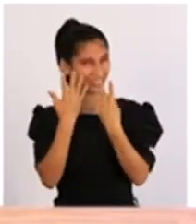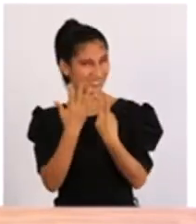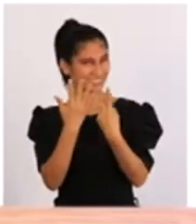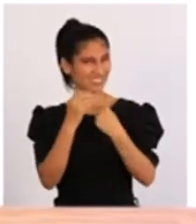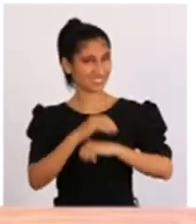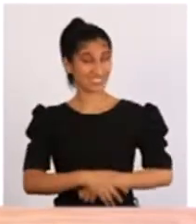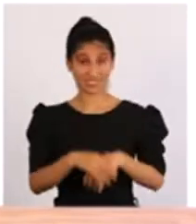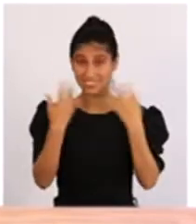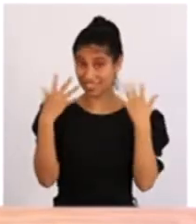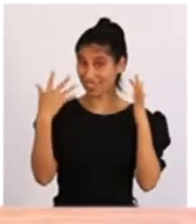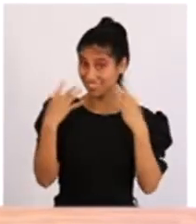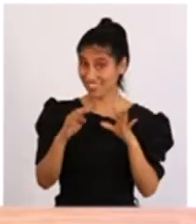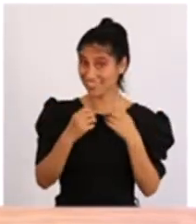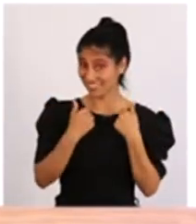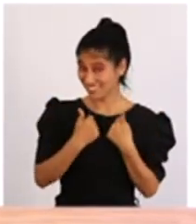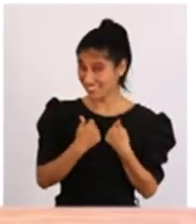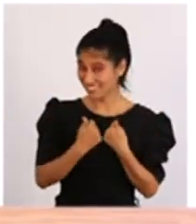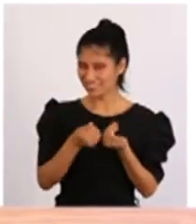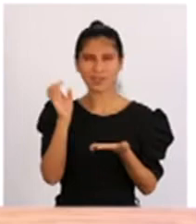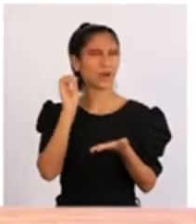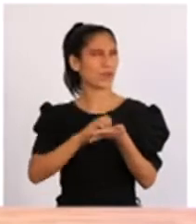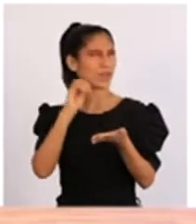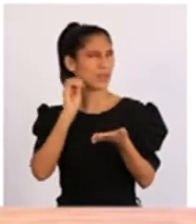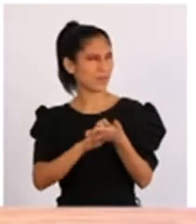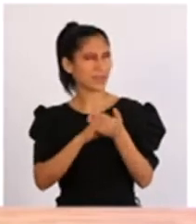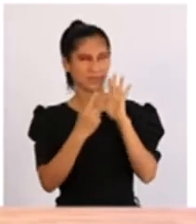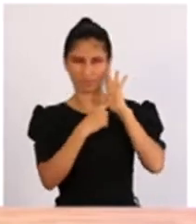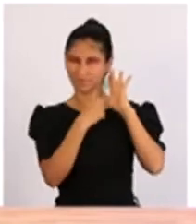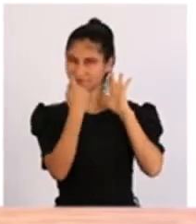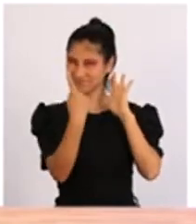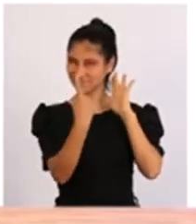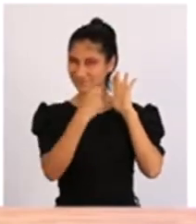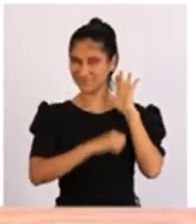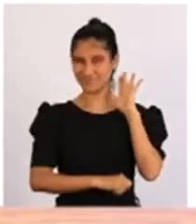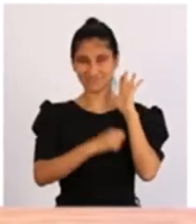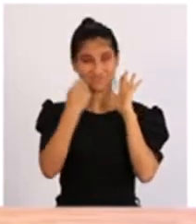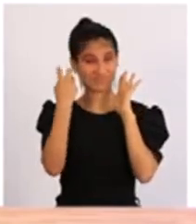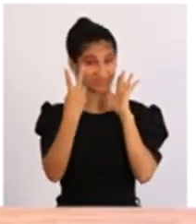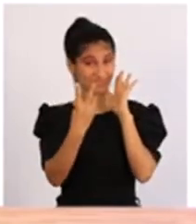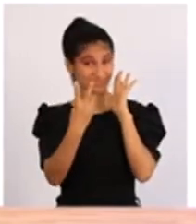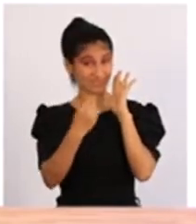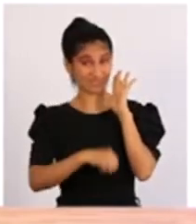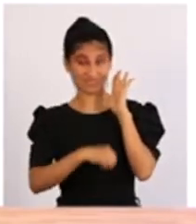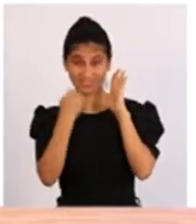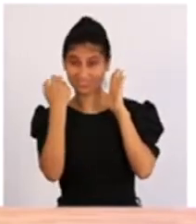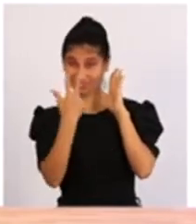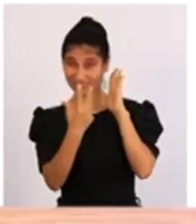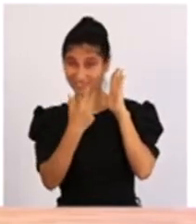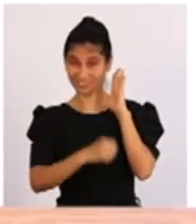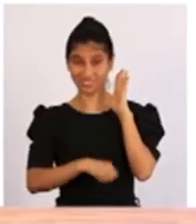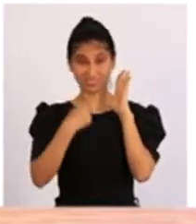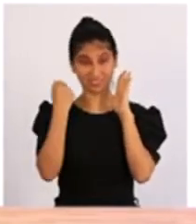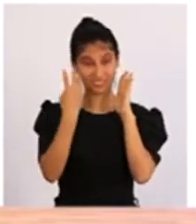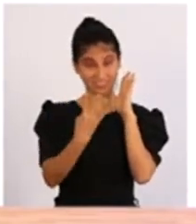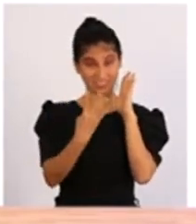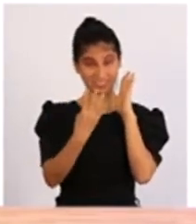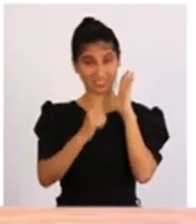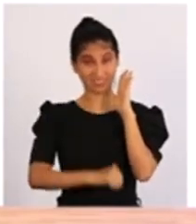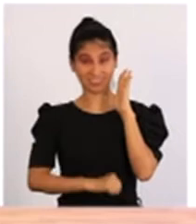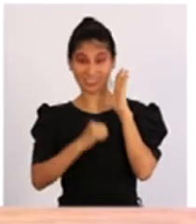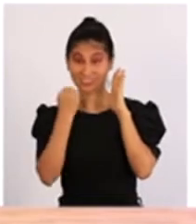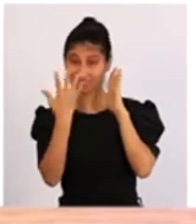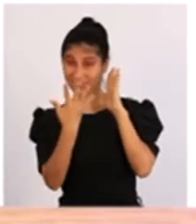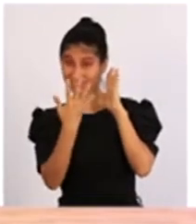siete. ¿Estamos claros? Una más, va. Uno, dos, tres,